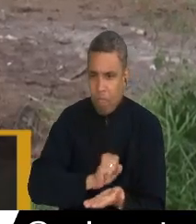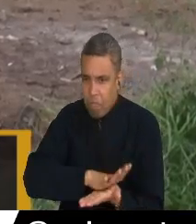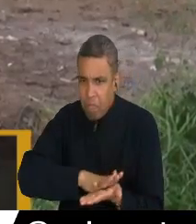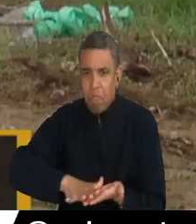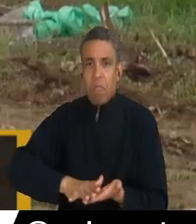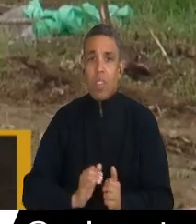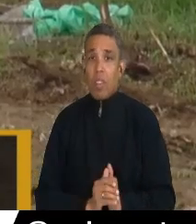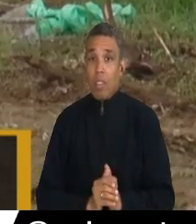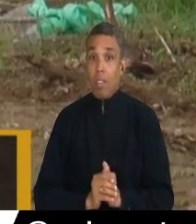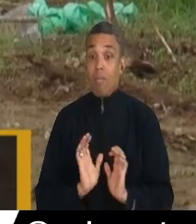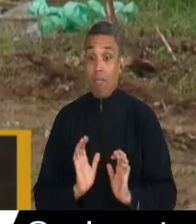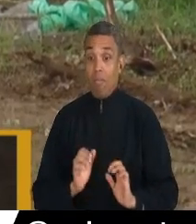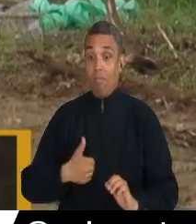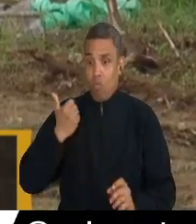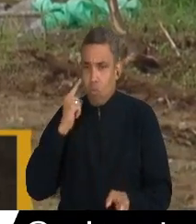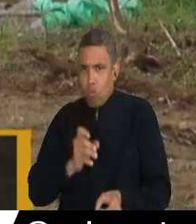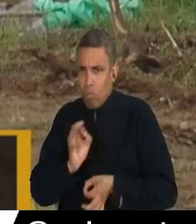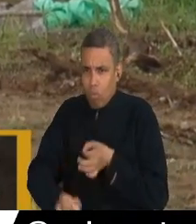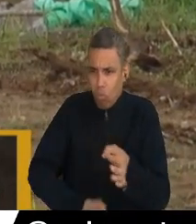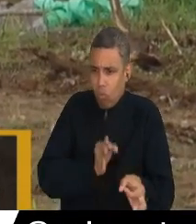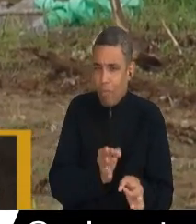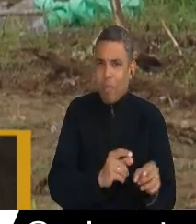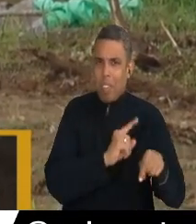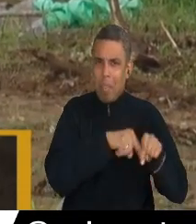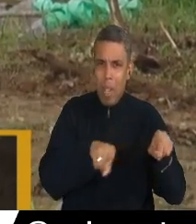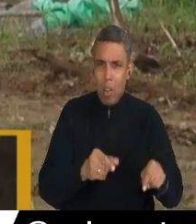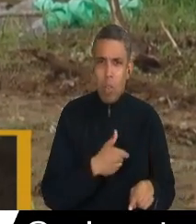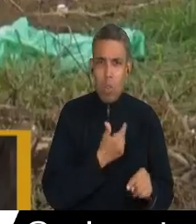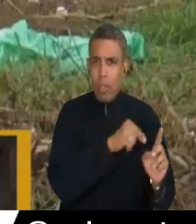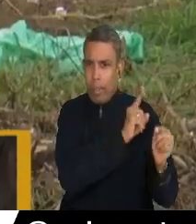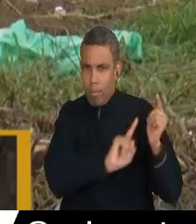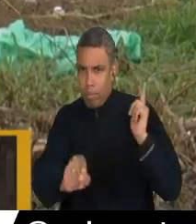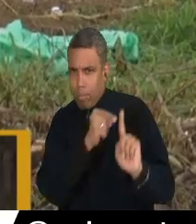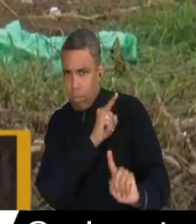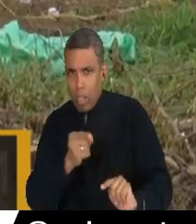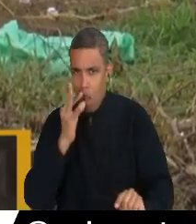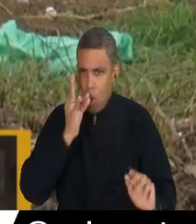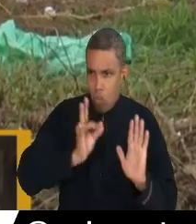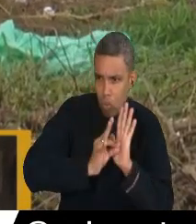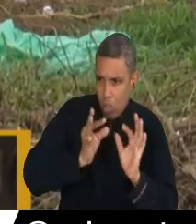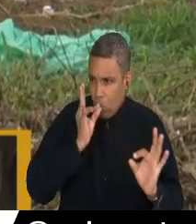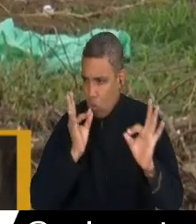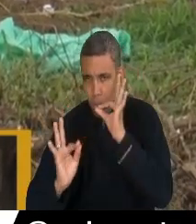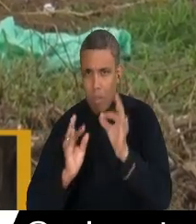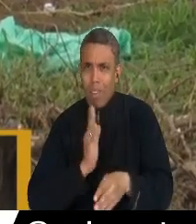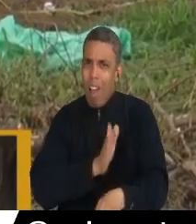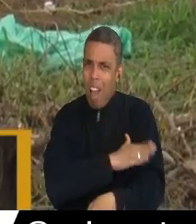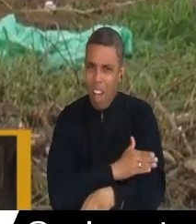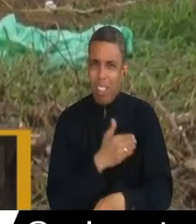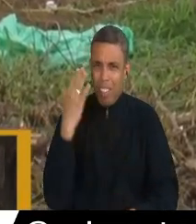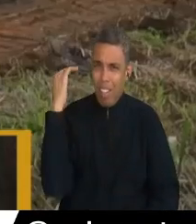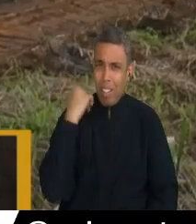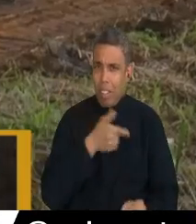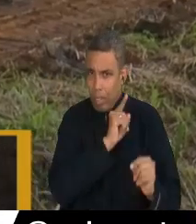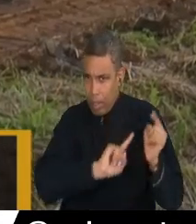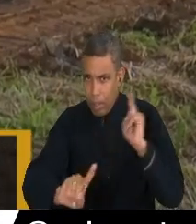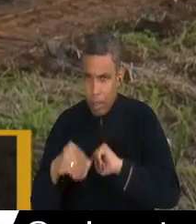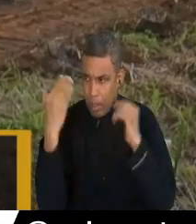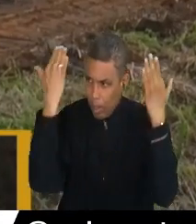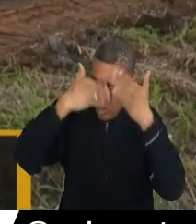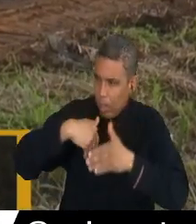presencia de indigentes, de consumidores de drogas y de gente que tenían este lote para hacer cosas por fuera de la